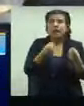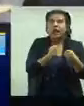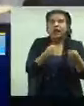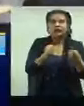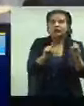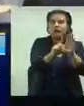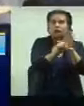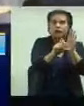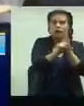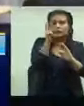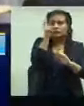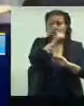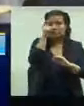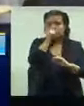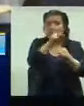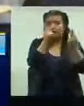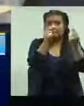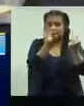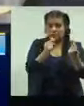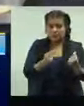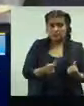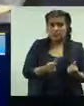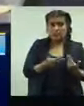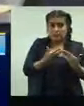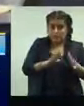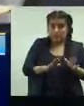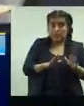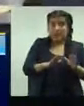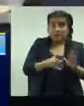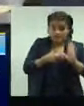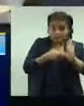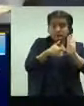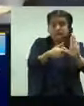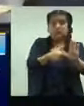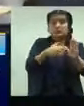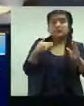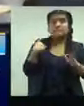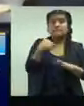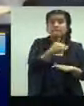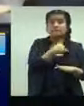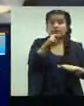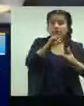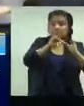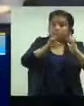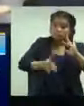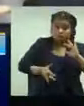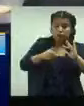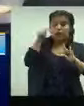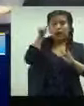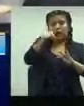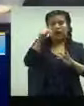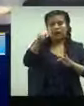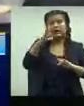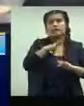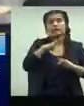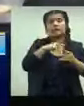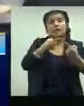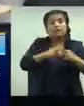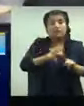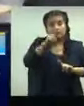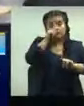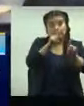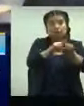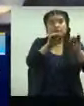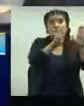leyes sin presupuesto, y se lo hicimos al Ministerio y ese desfase ahí está. Y ante todo, los